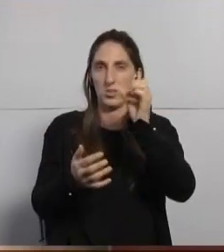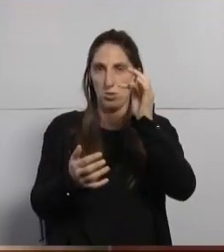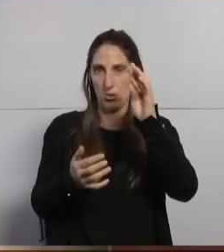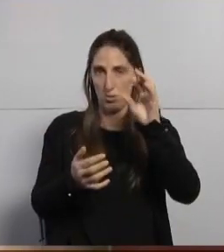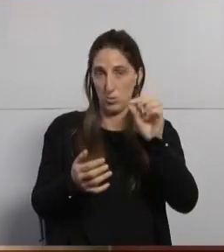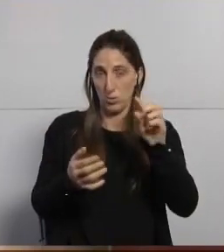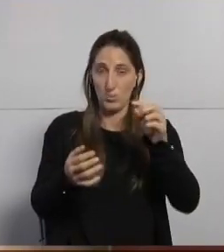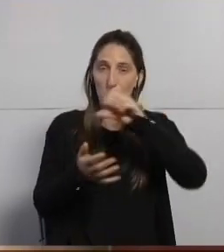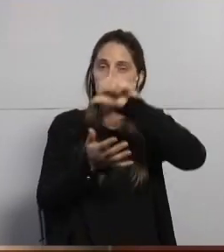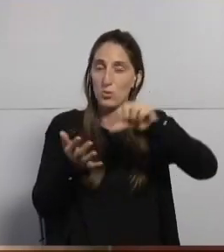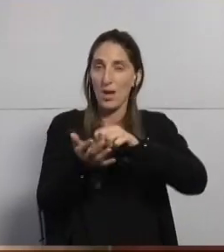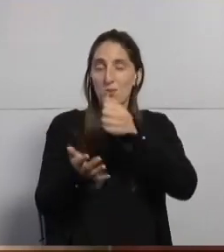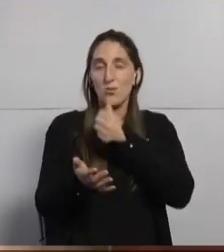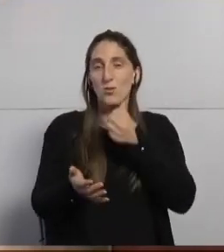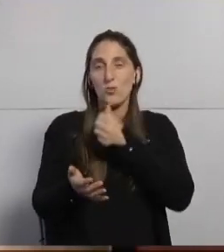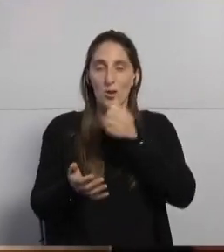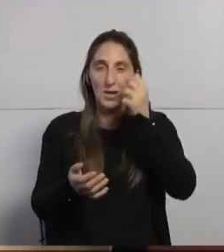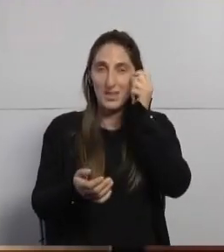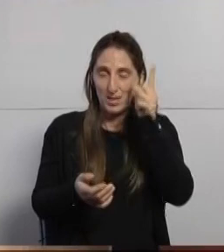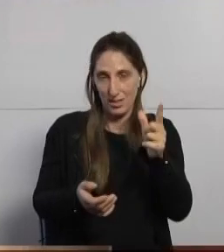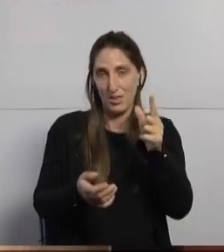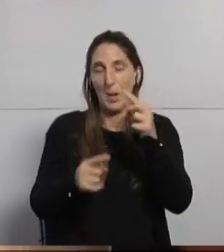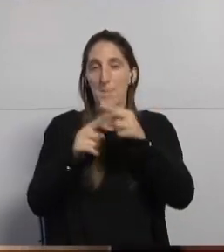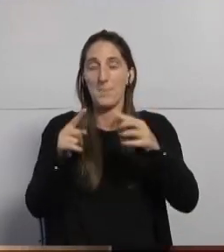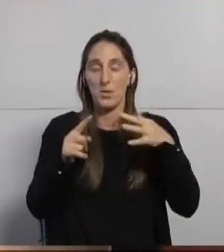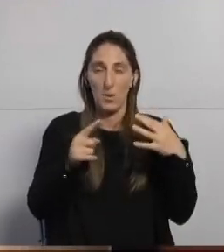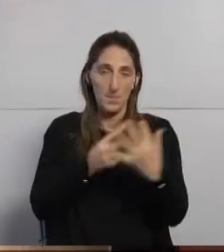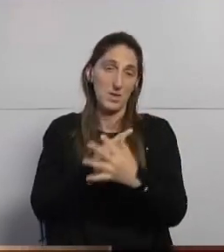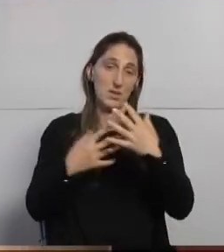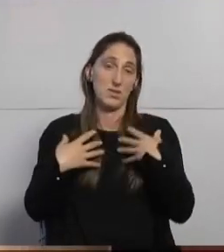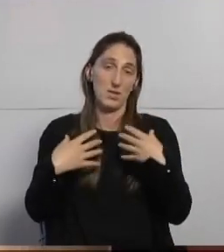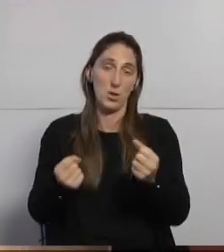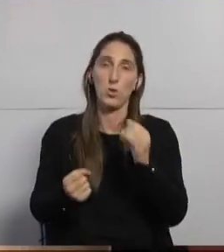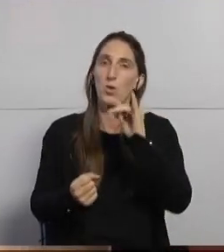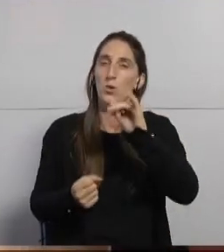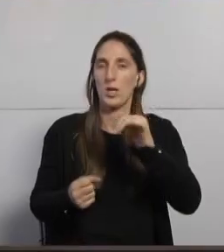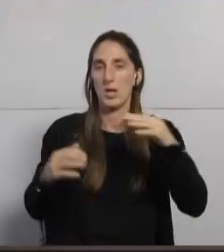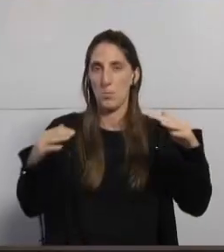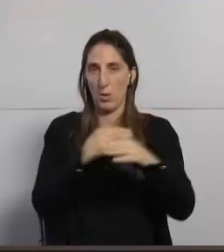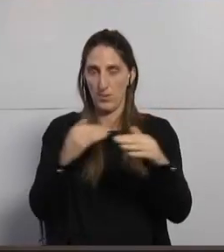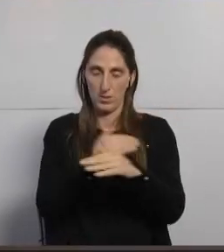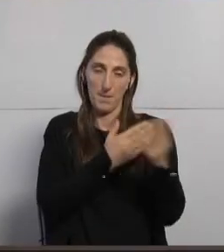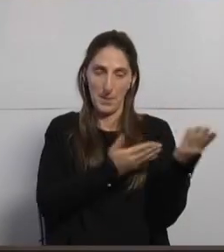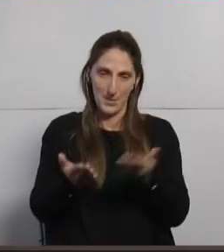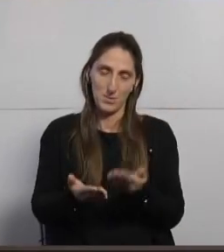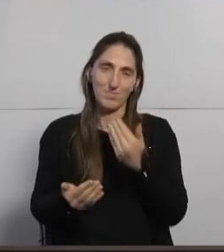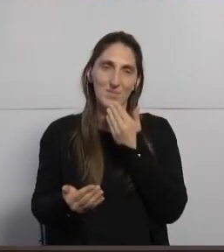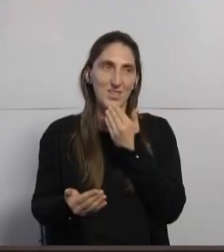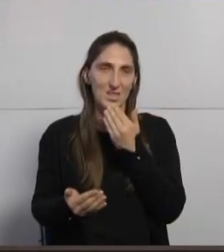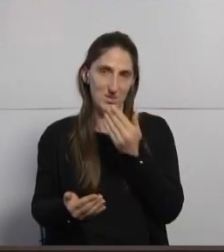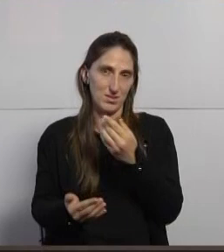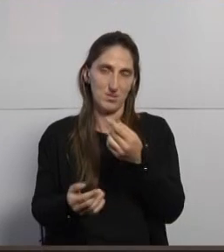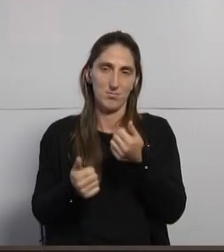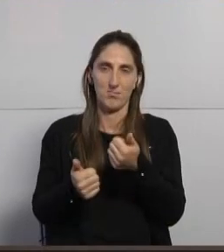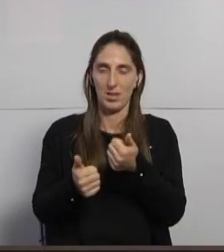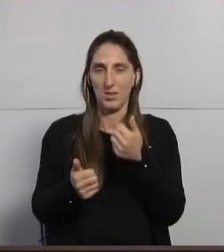soluciones inteligentes, medio ambiente, salud y movilidad. Así que, Eber, bienvenido. Muy bien, muchas gracias. Excelente, Benjamín.